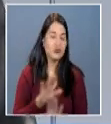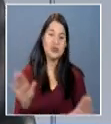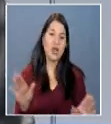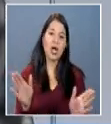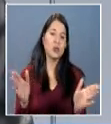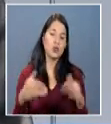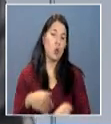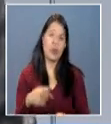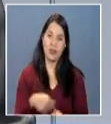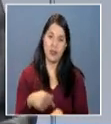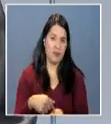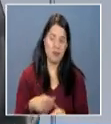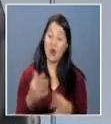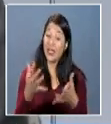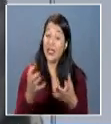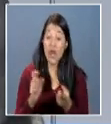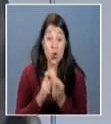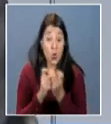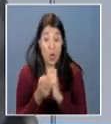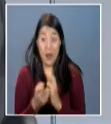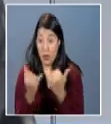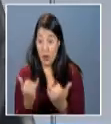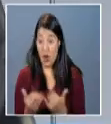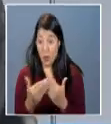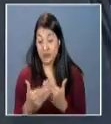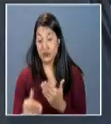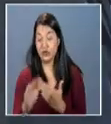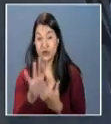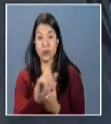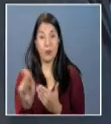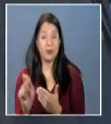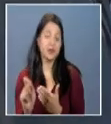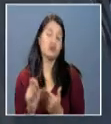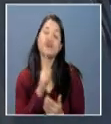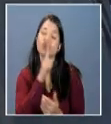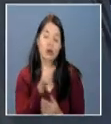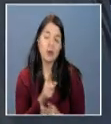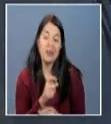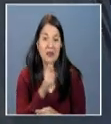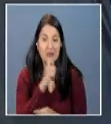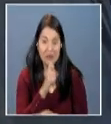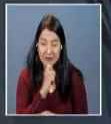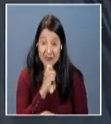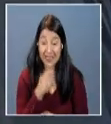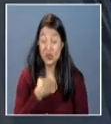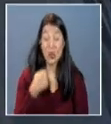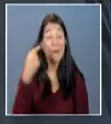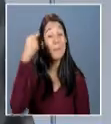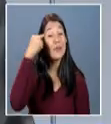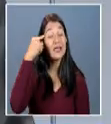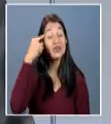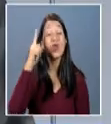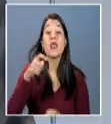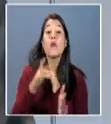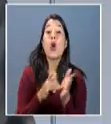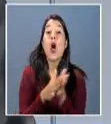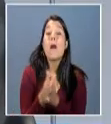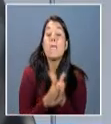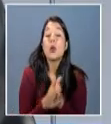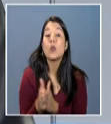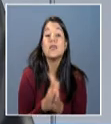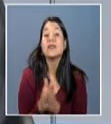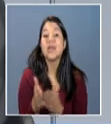Es decir, pretender que va a haber un cambio sustantivo en lo que resta de esta administración, ¿verdad?, es realmente muy difícil. Yo creo que lo que tenemos que aprovechar como país